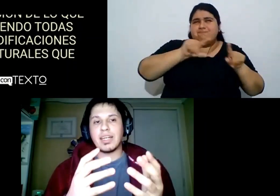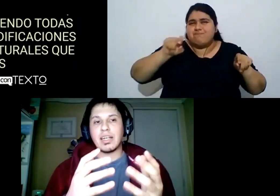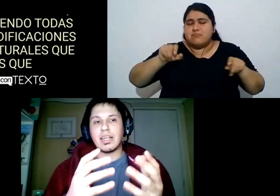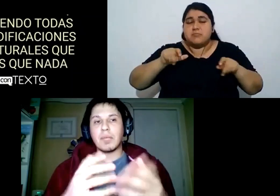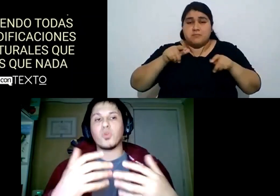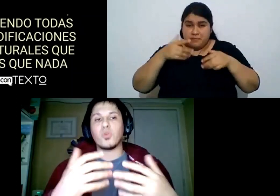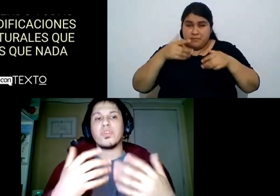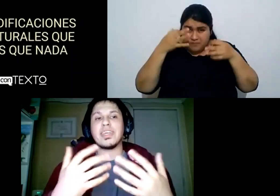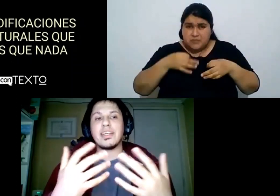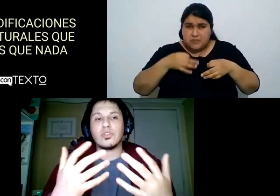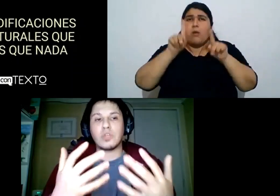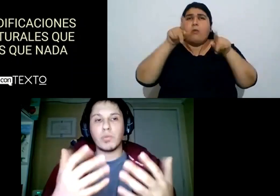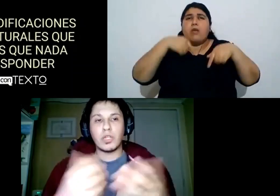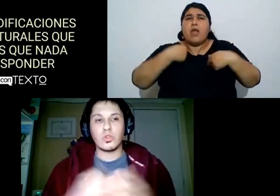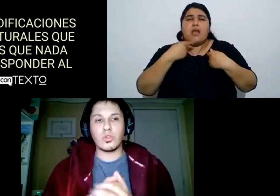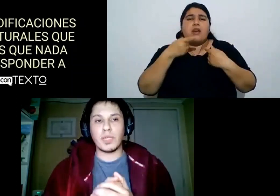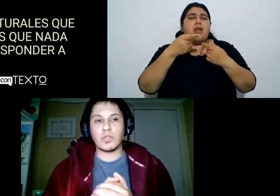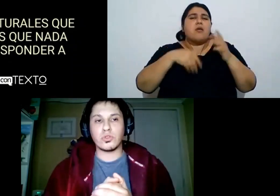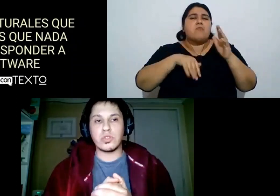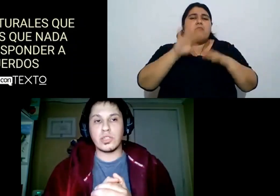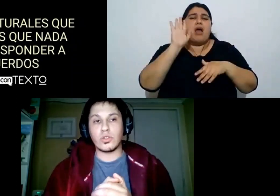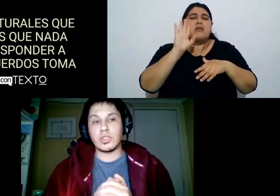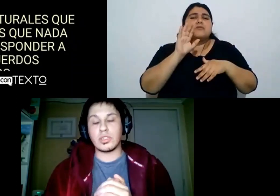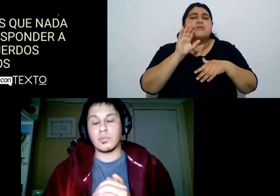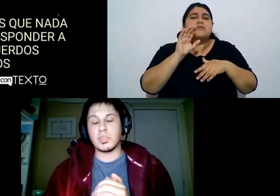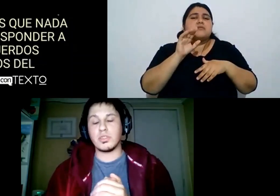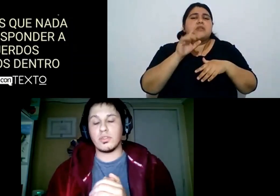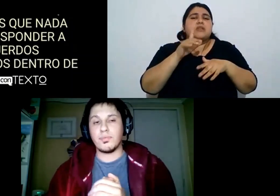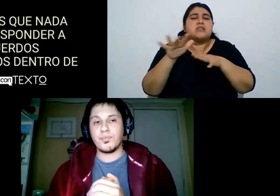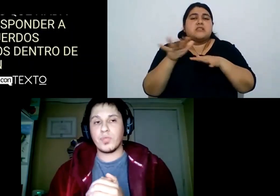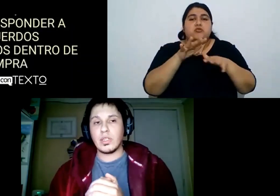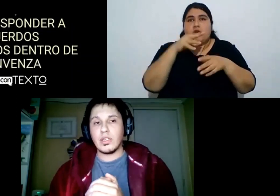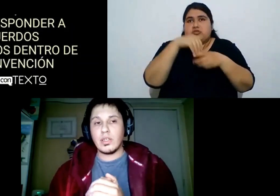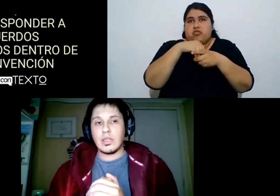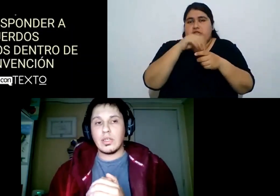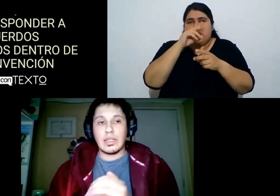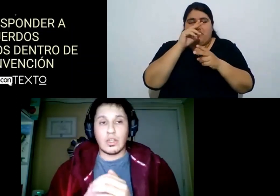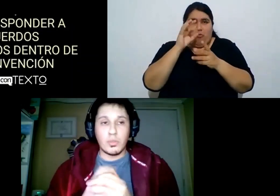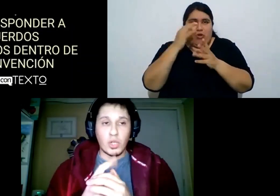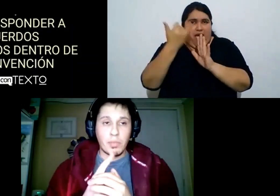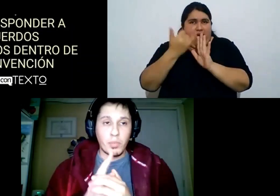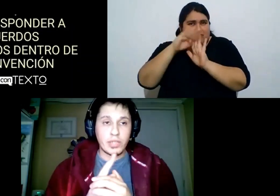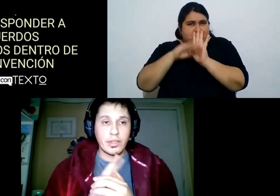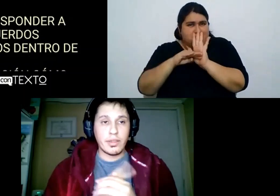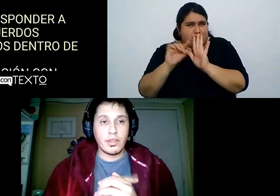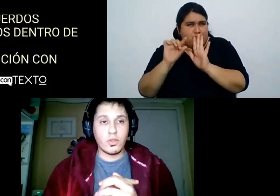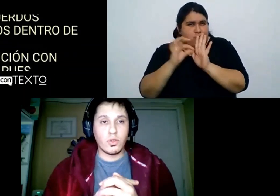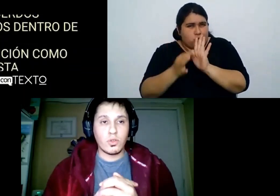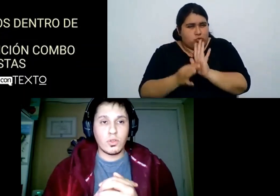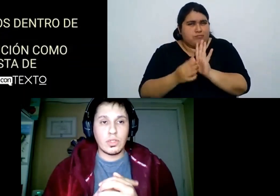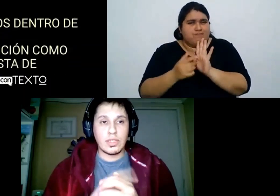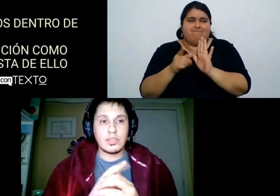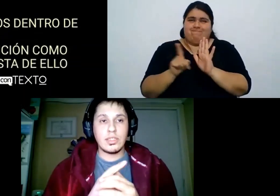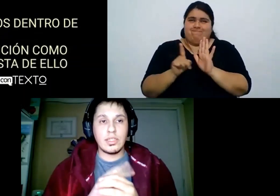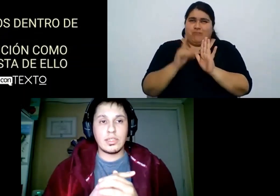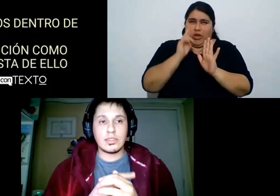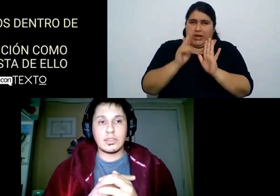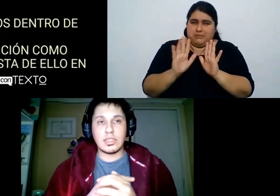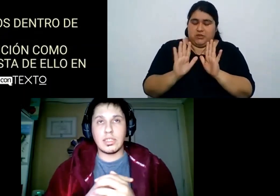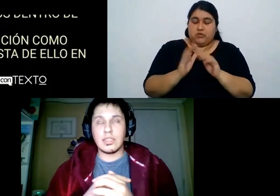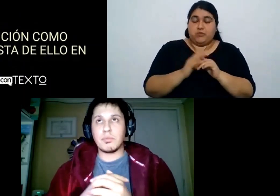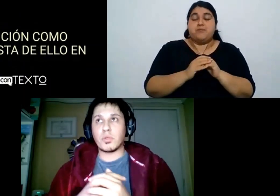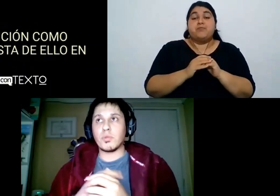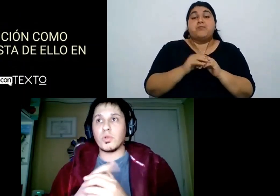para responder a los acuerdos tomados dentro de esa convención. Como respuesta de ello, en Chile